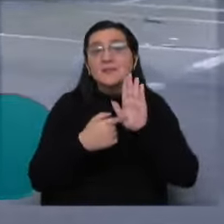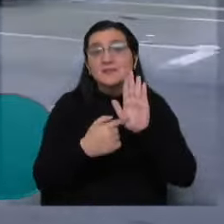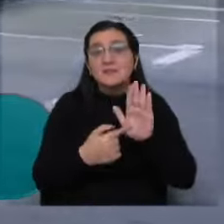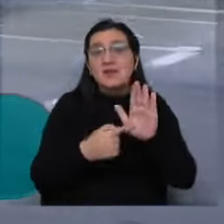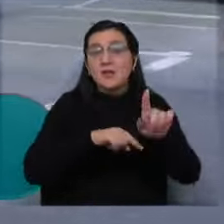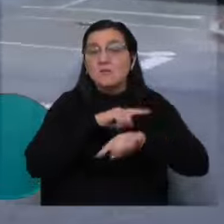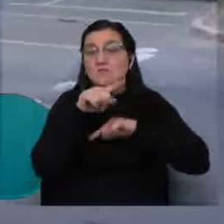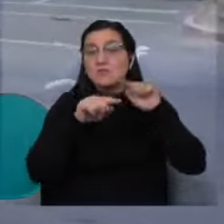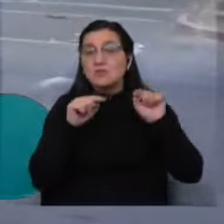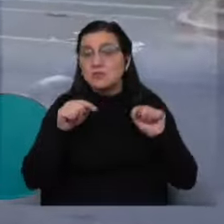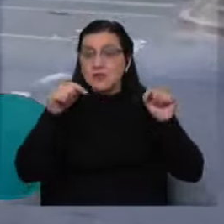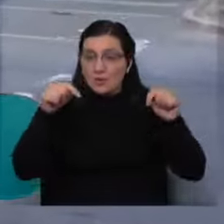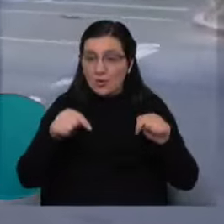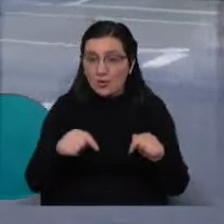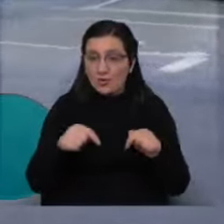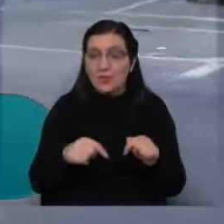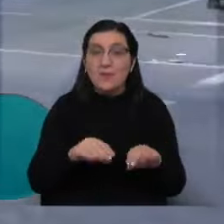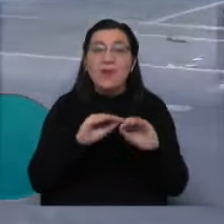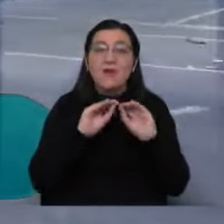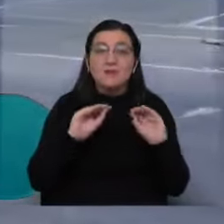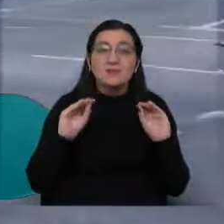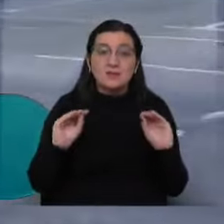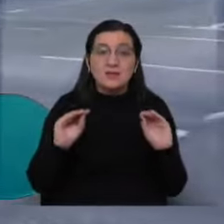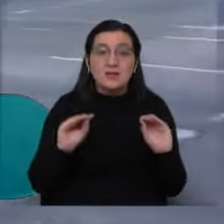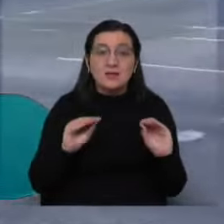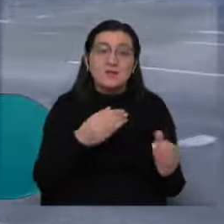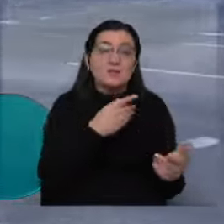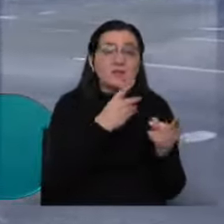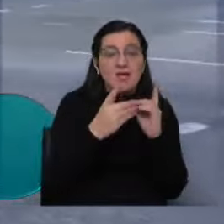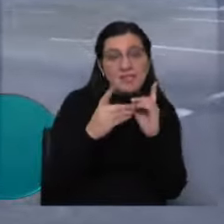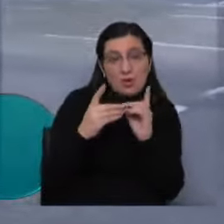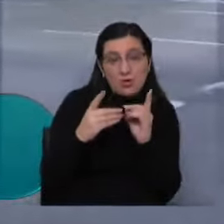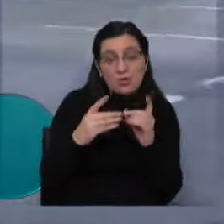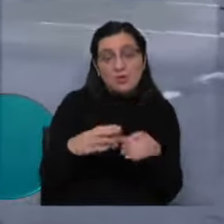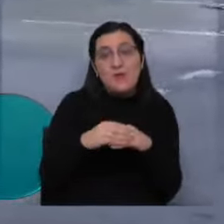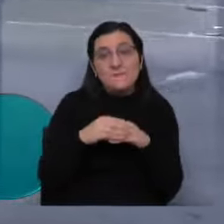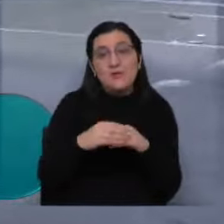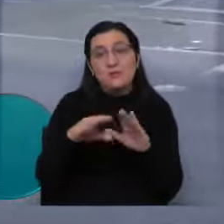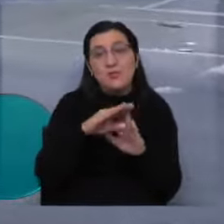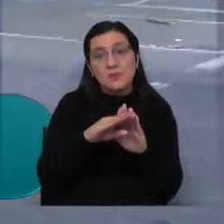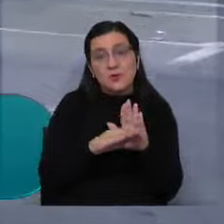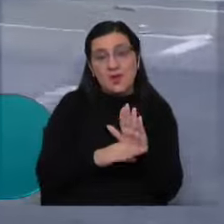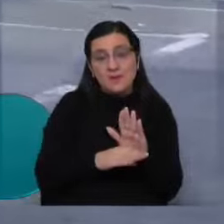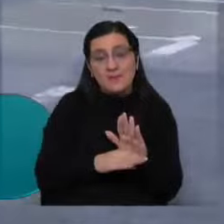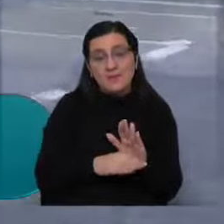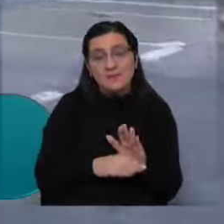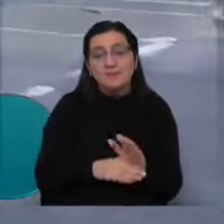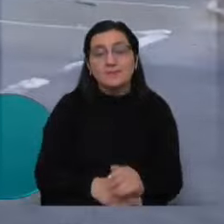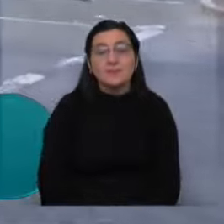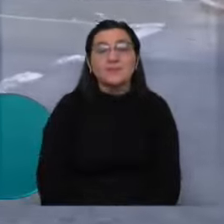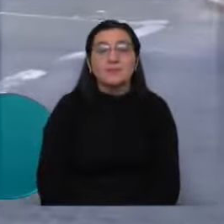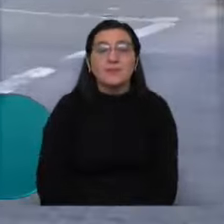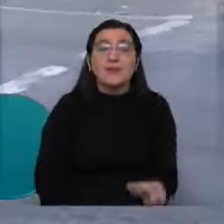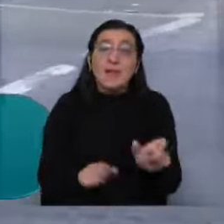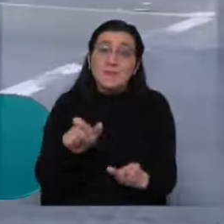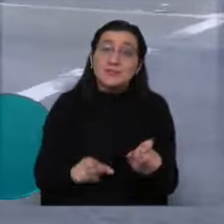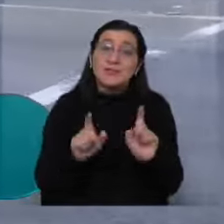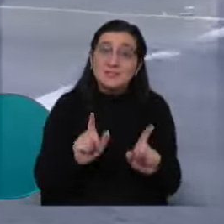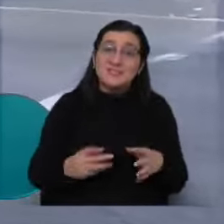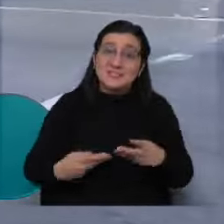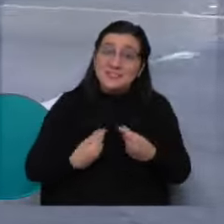la Consigna del día de hoy y para anunciar que vamos a estar dialogando con un amigo del programa con un amigo que nuestros televidentes también